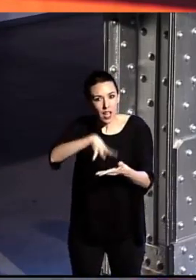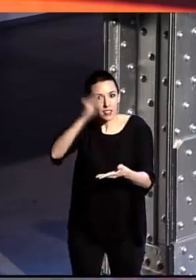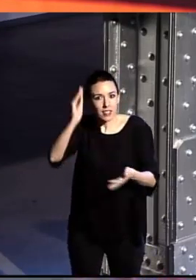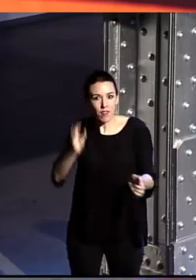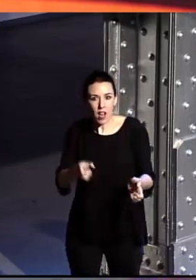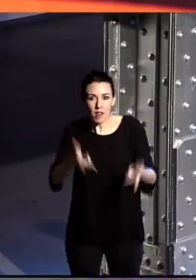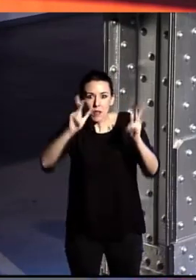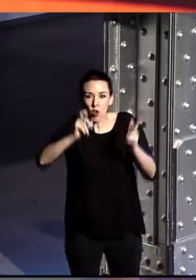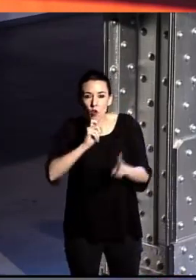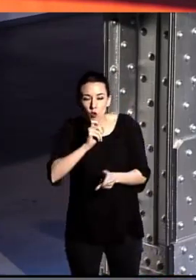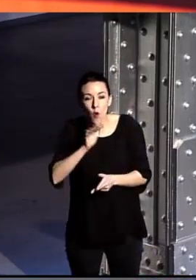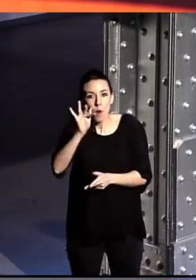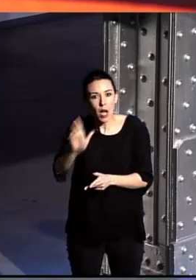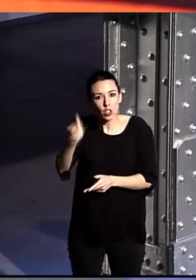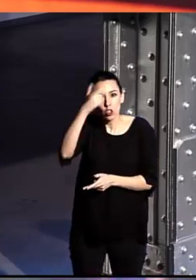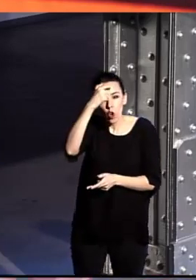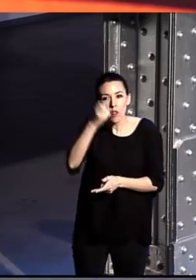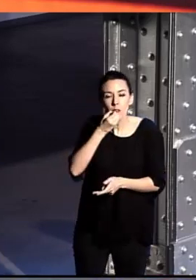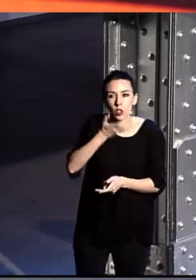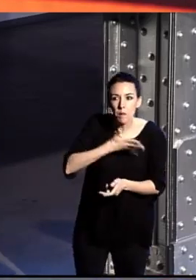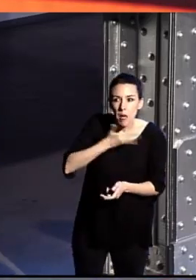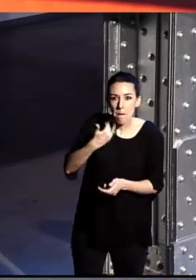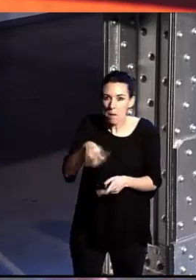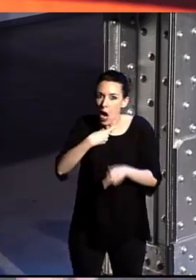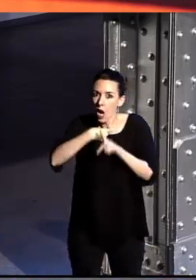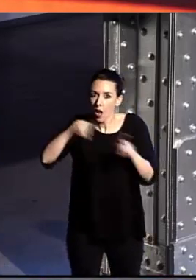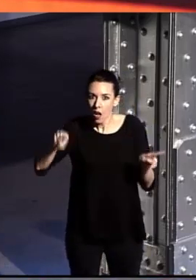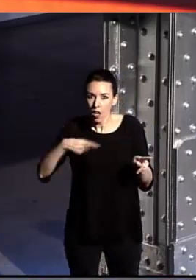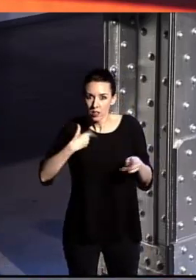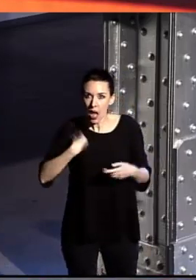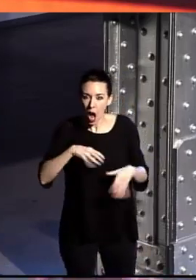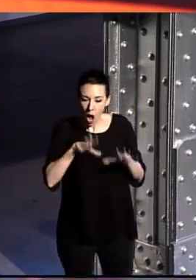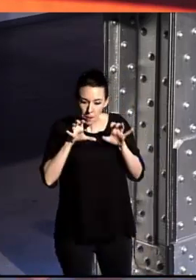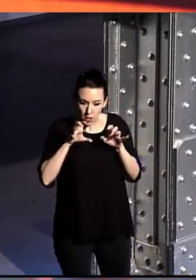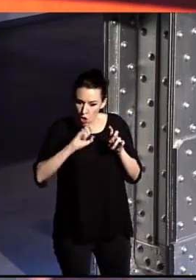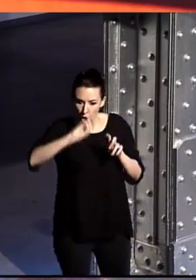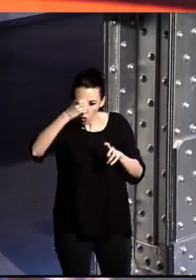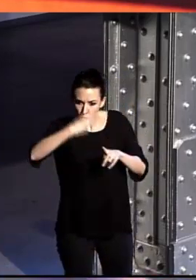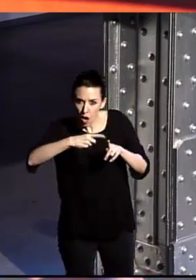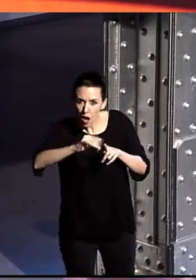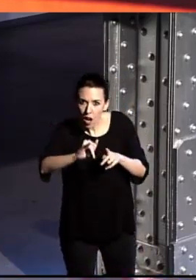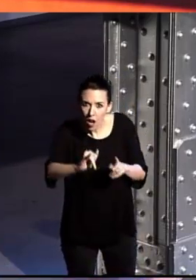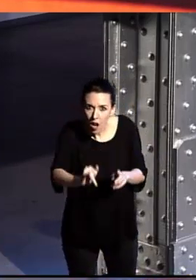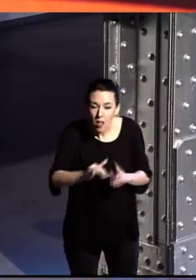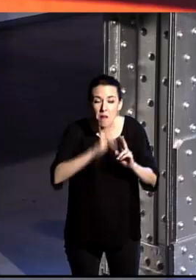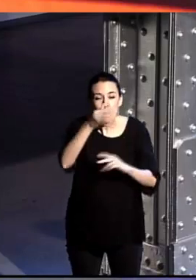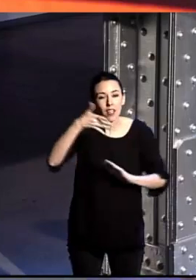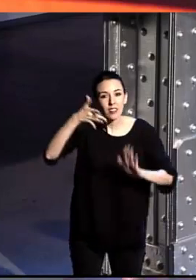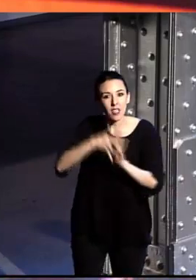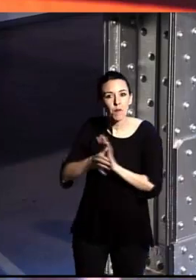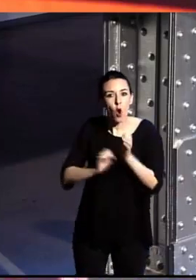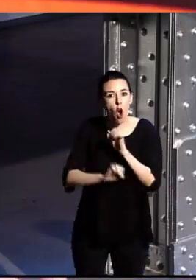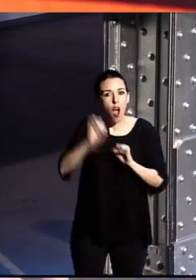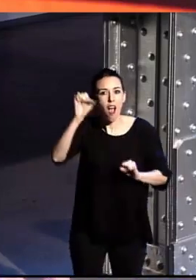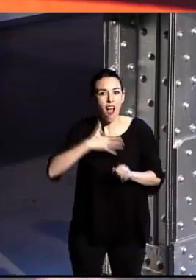la libertad y otros conceptos del bien y el mal de los que él ha aprendido, ¿no? Y que hay otra forma de definir a los héroes y